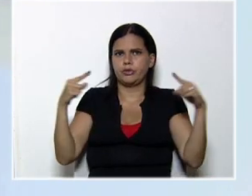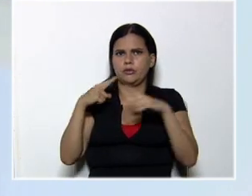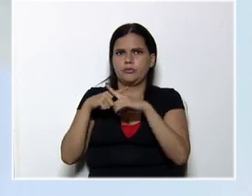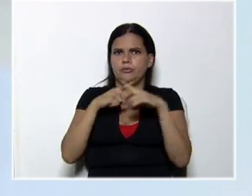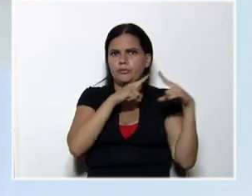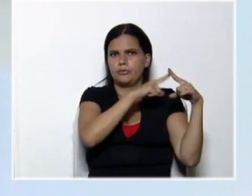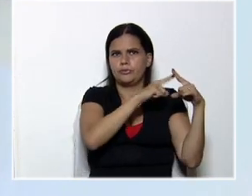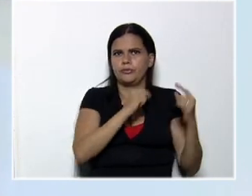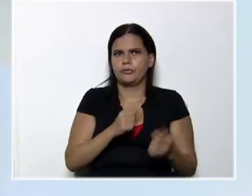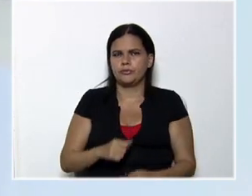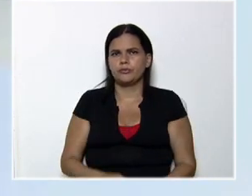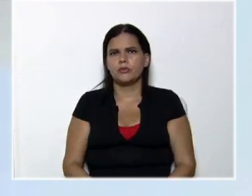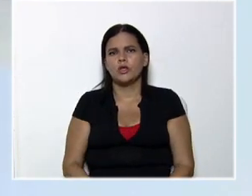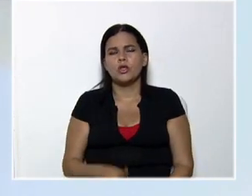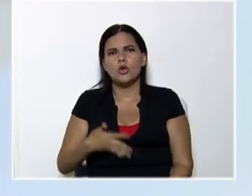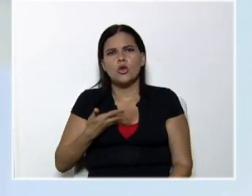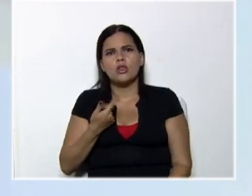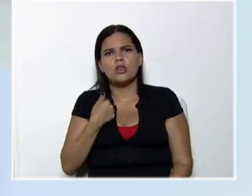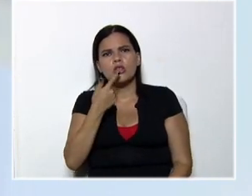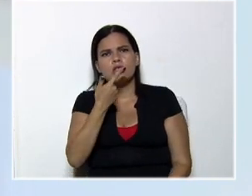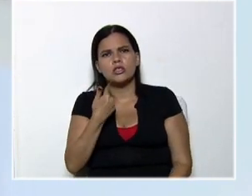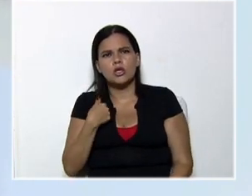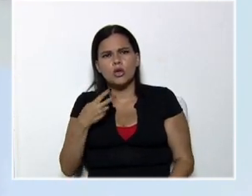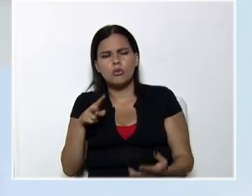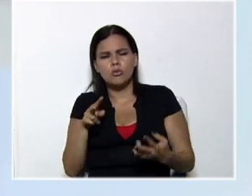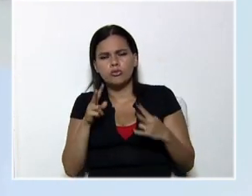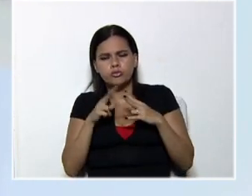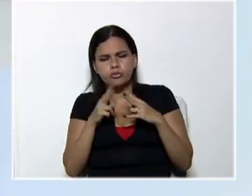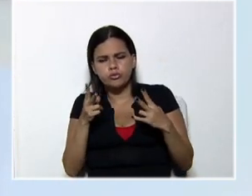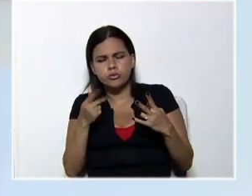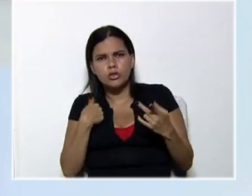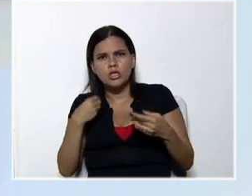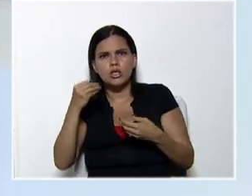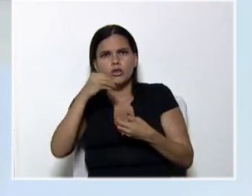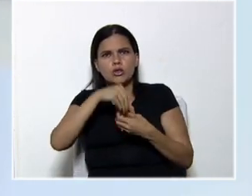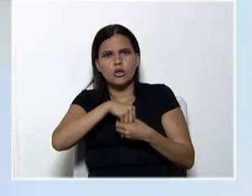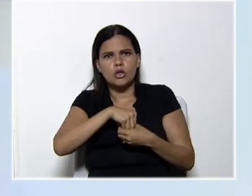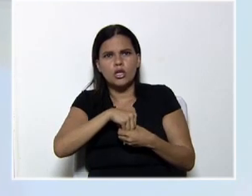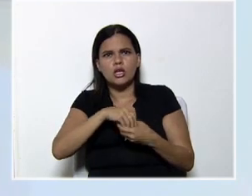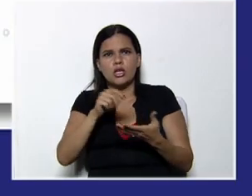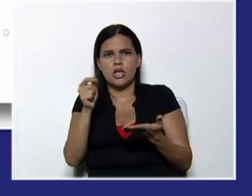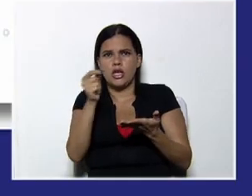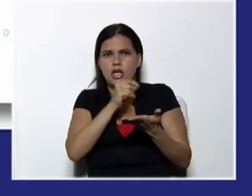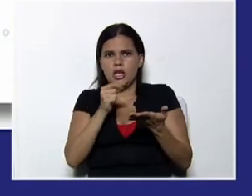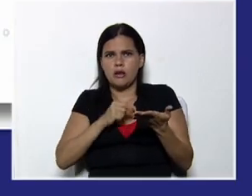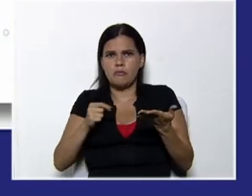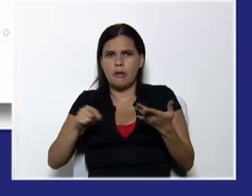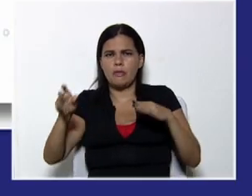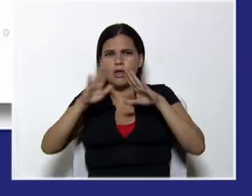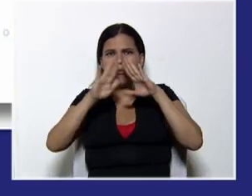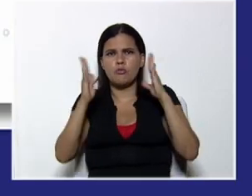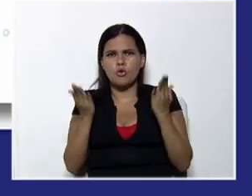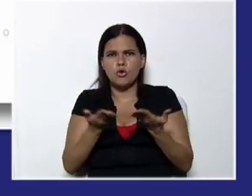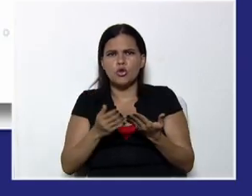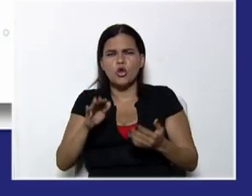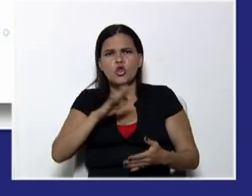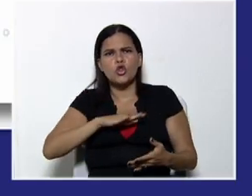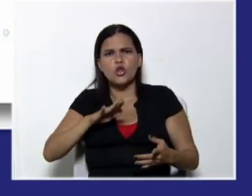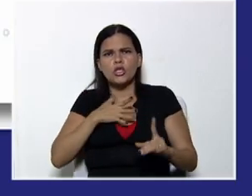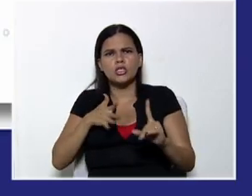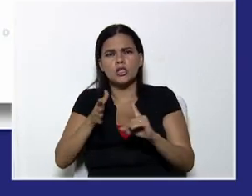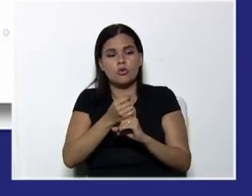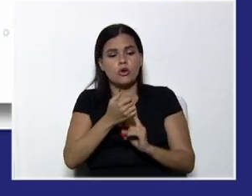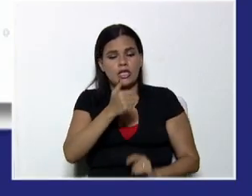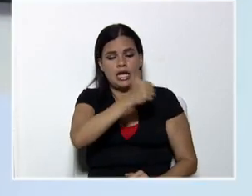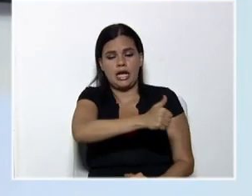cartel cartesiano nos permite entonces identificar dentro de lo que es el mapa mundi dónde está ubicado cada uno de